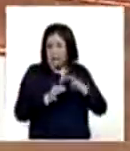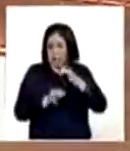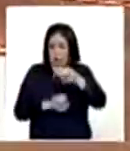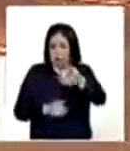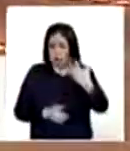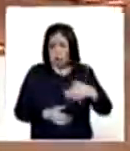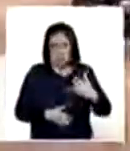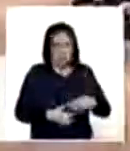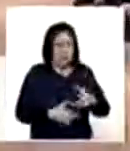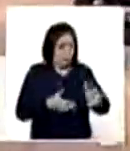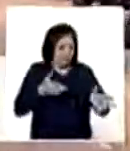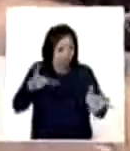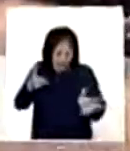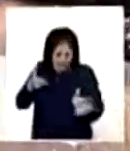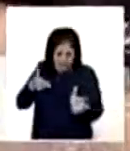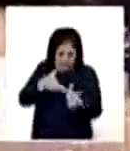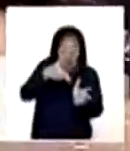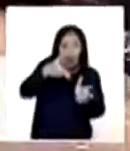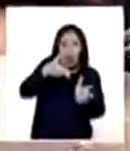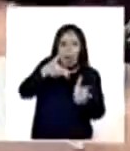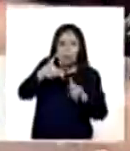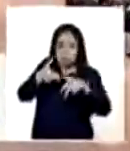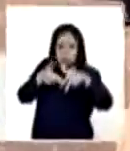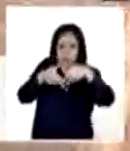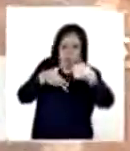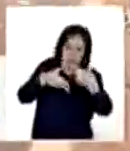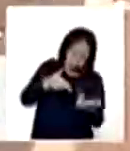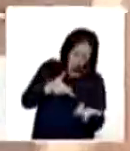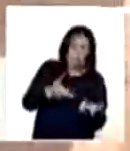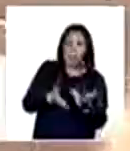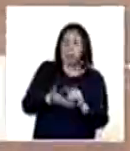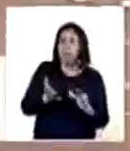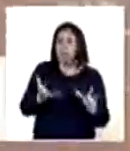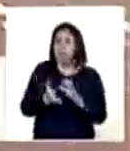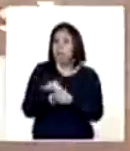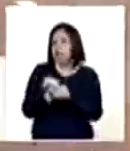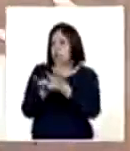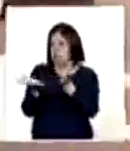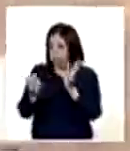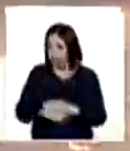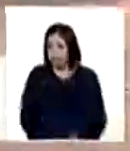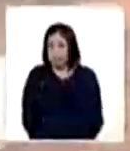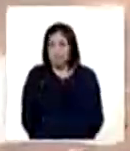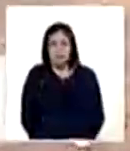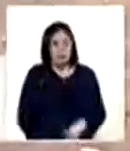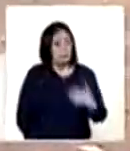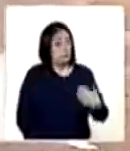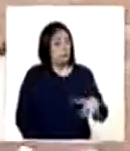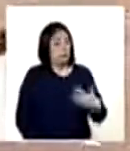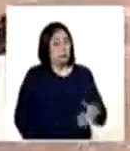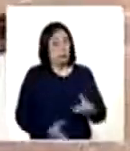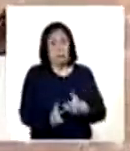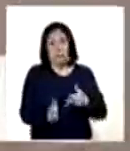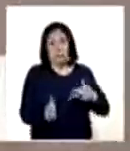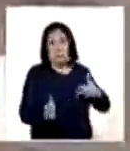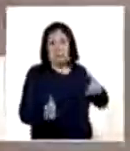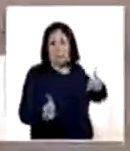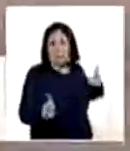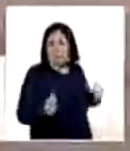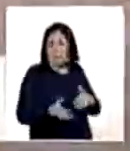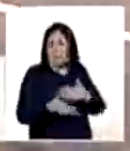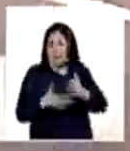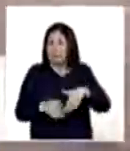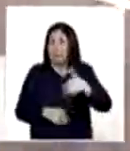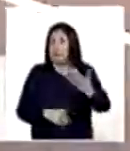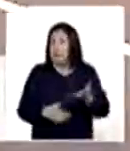parte trasera del auto negro, que quedó totalmente destruida. Una gran congestión vehicular también se originó de